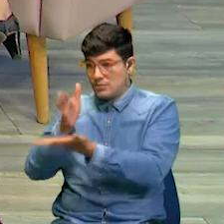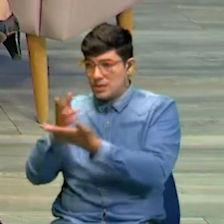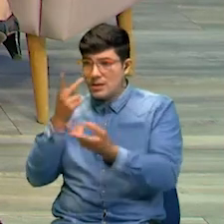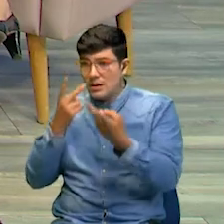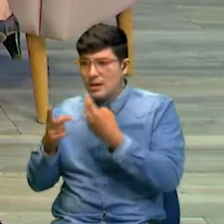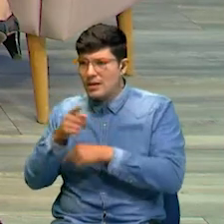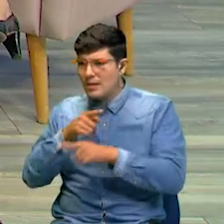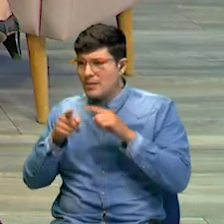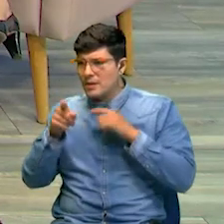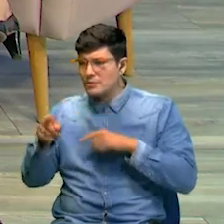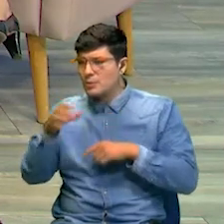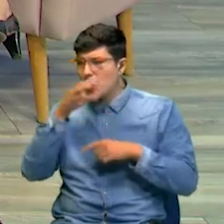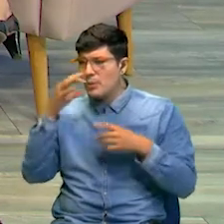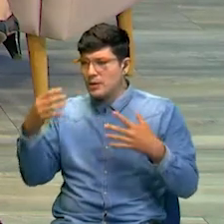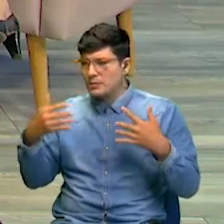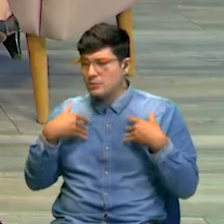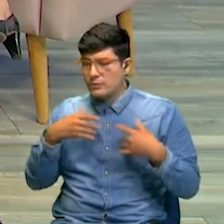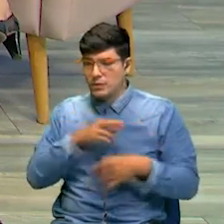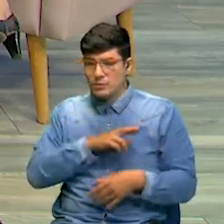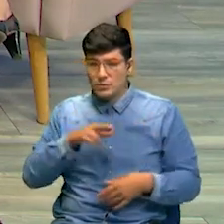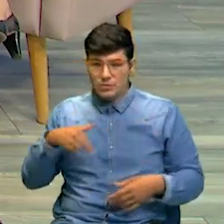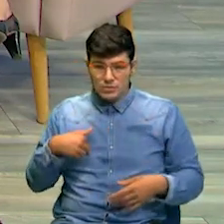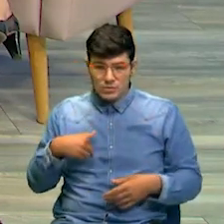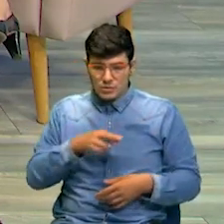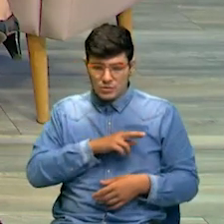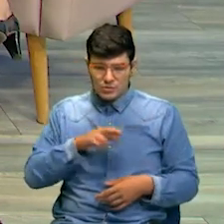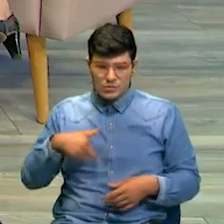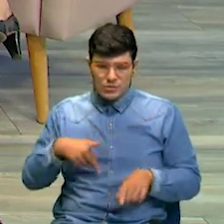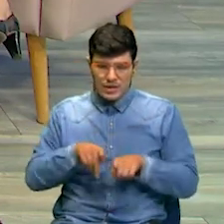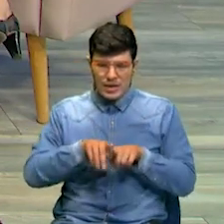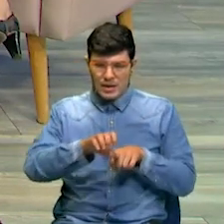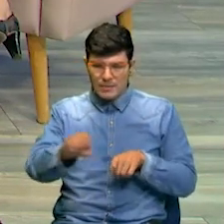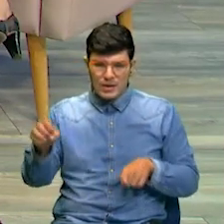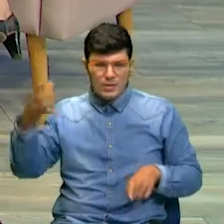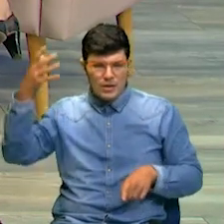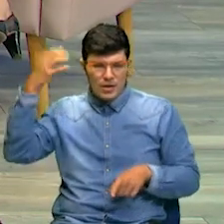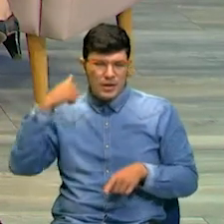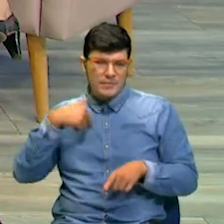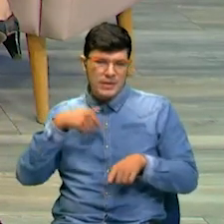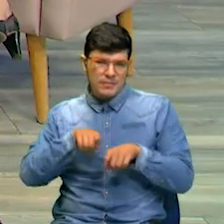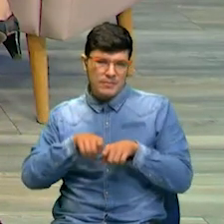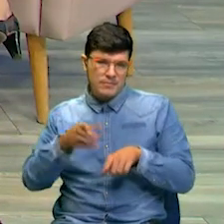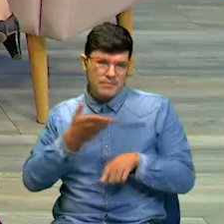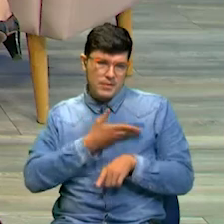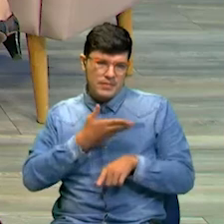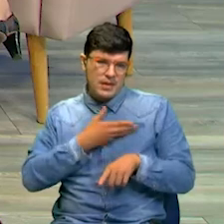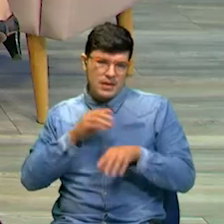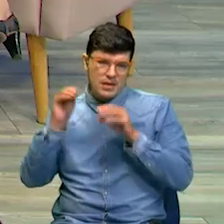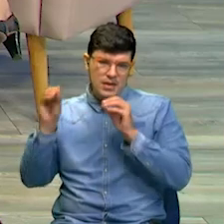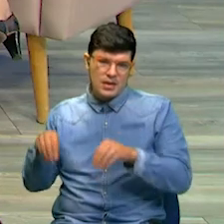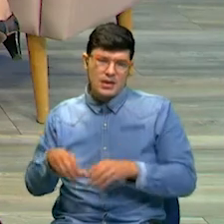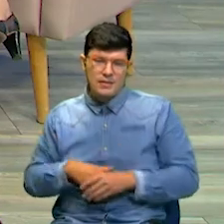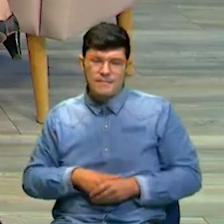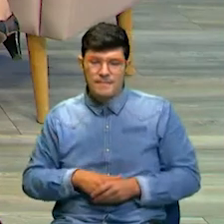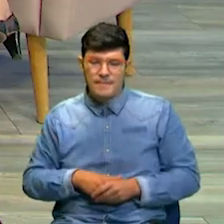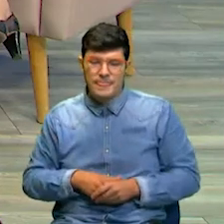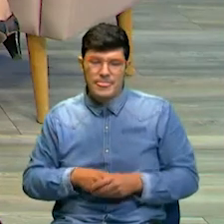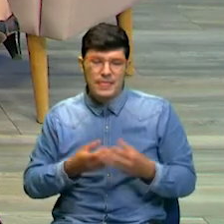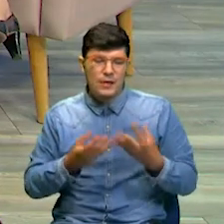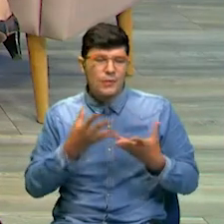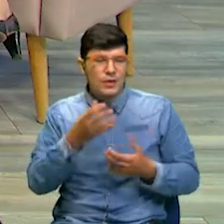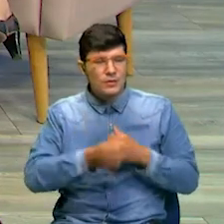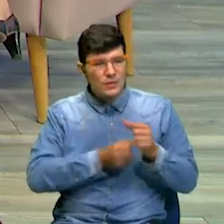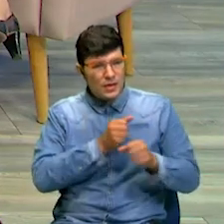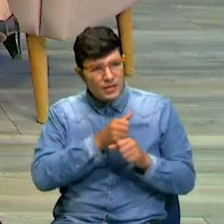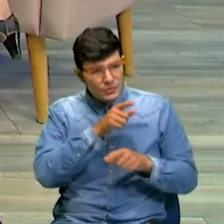él está sufriendo mucho. Y nosotros pues somos los hermanos porque mi mamá fue la que lo crió. Somos hermanos. ¿Cuántos años tiene